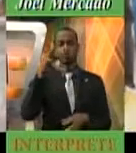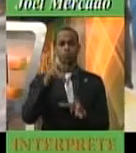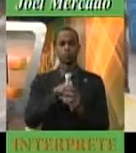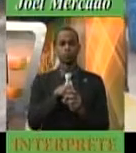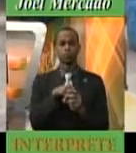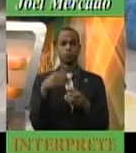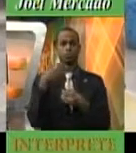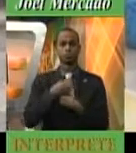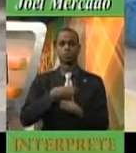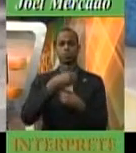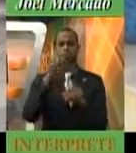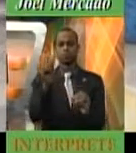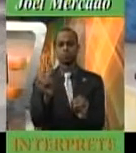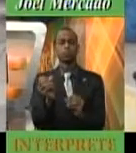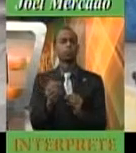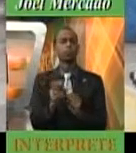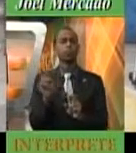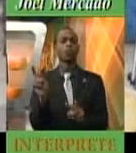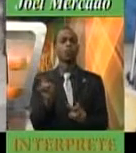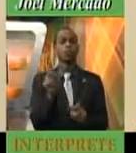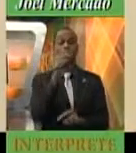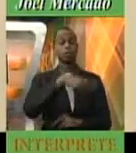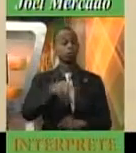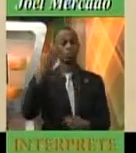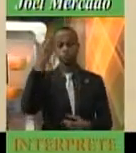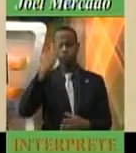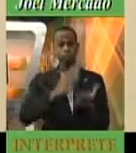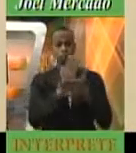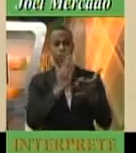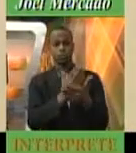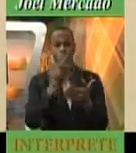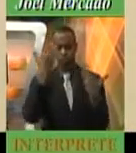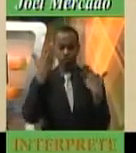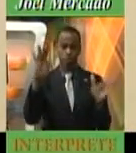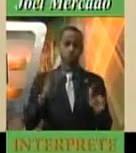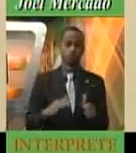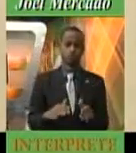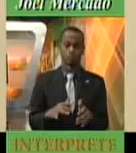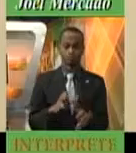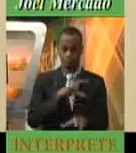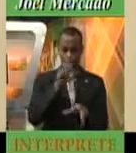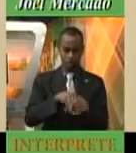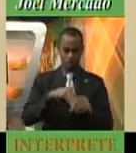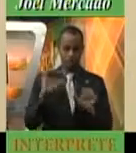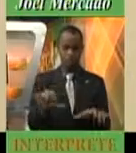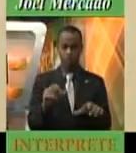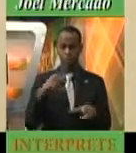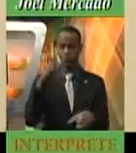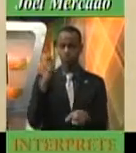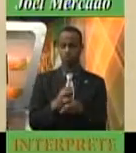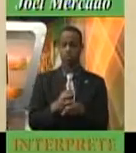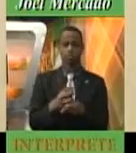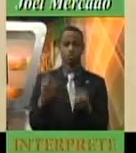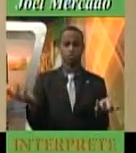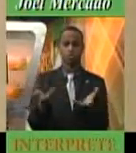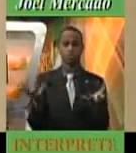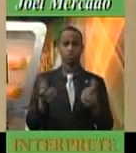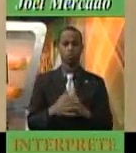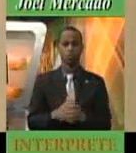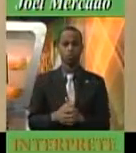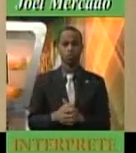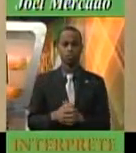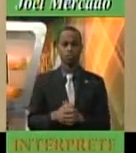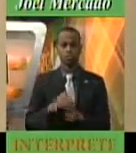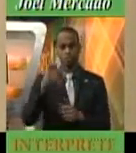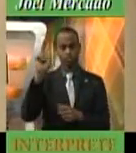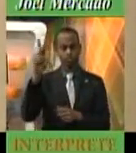en la oficina sabiendo que toda esta gente no conoce los derechos, lo difícil de llegar acá. Y nosotros con un grupo de técnicos haciendo